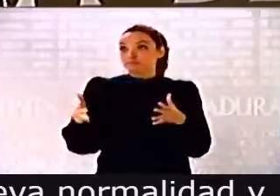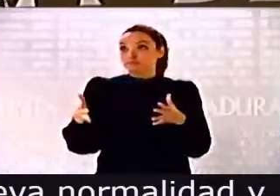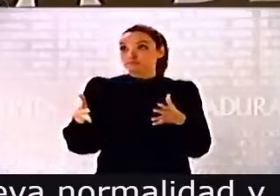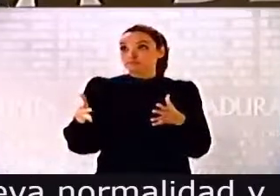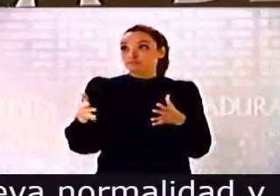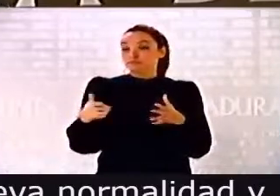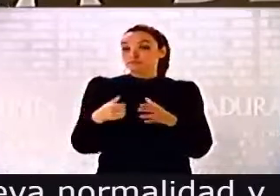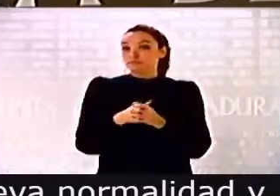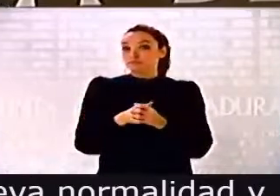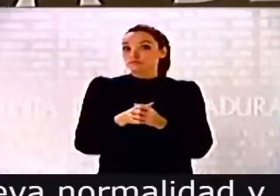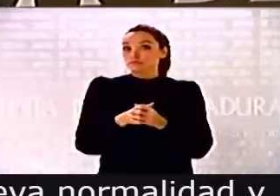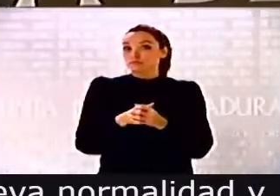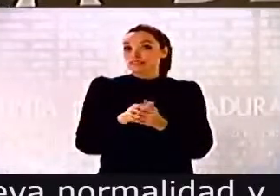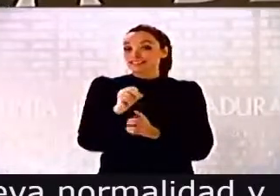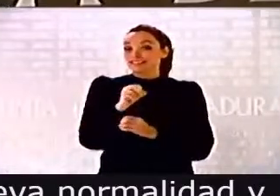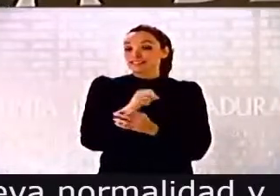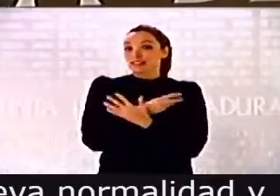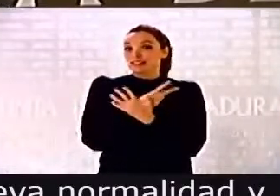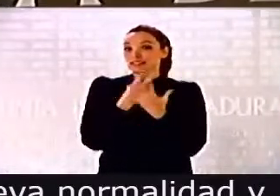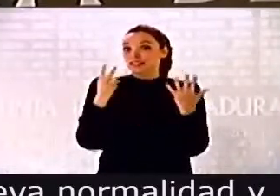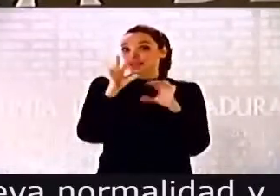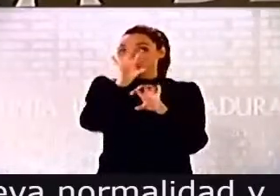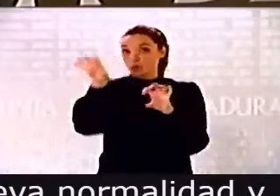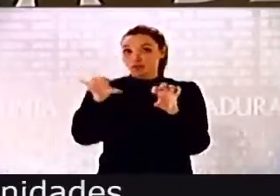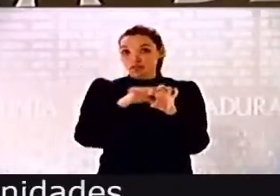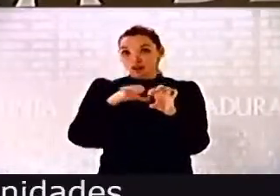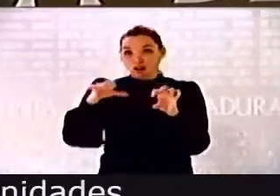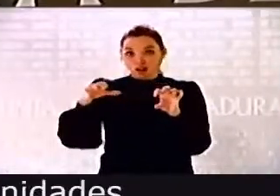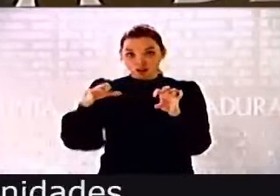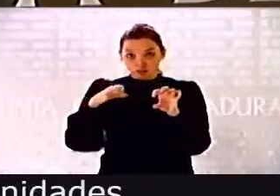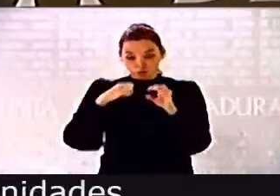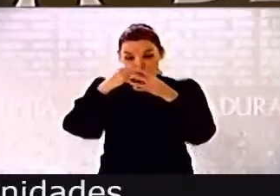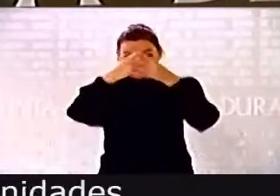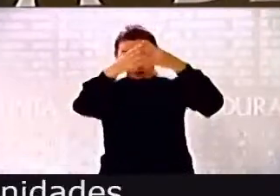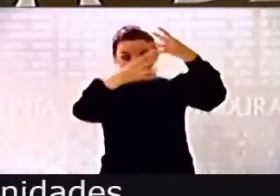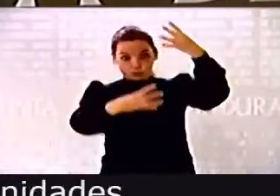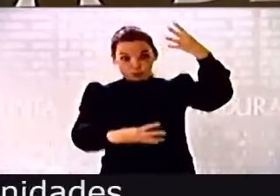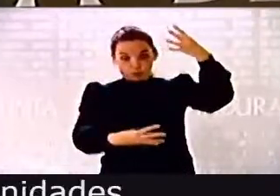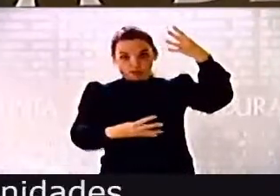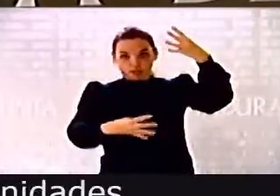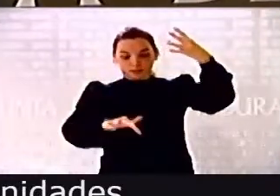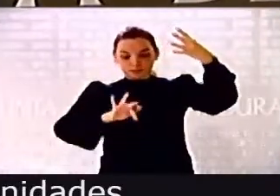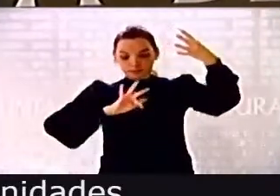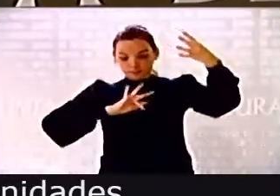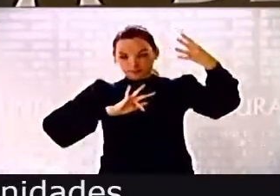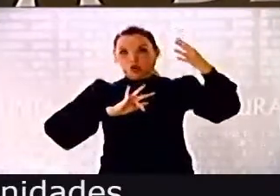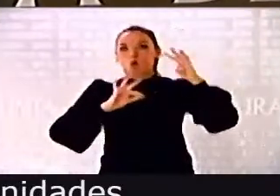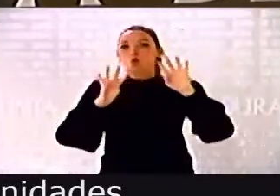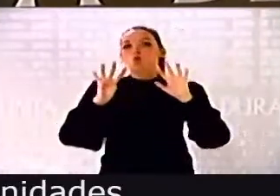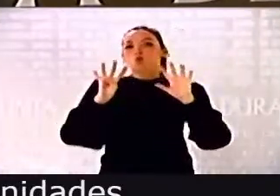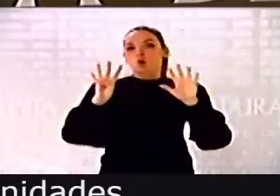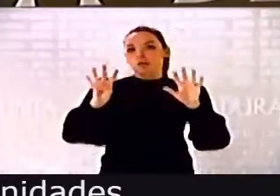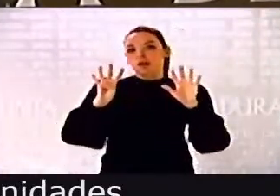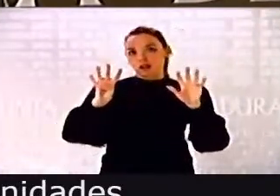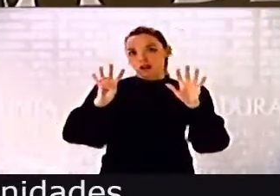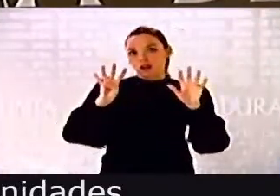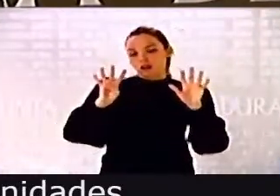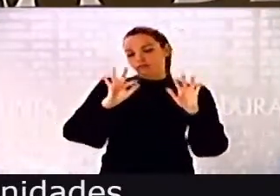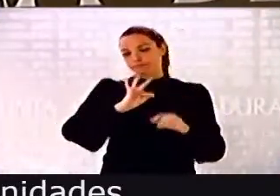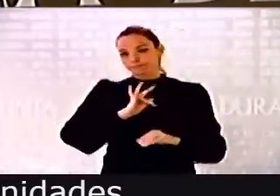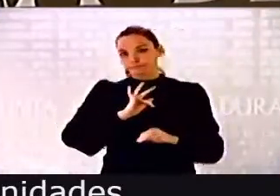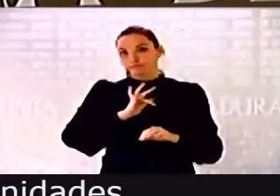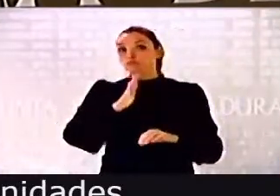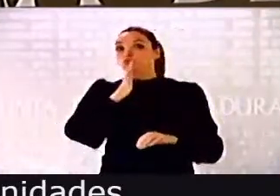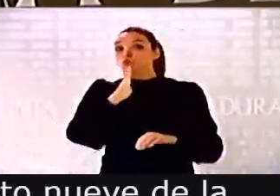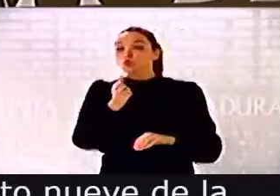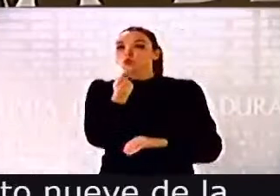entre las 17 comunidades autónomas y las 2 ciudades autónomas en el puesto número 9 de la tabla en cuanto a